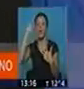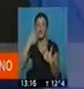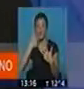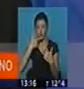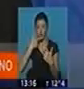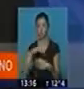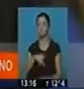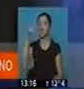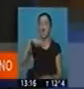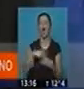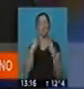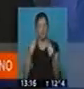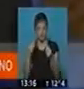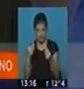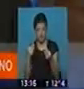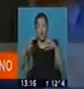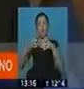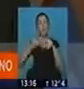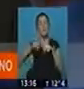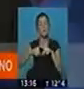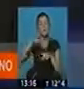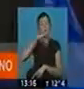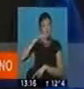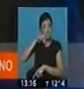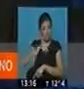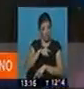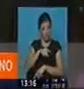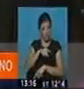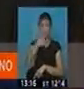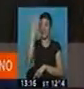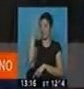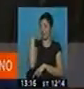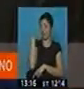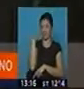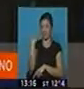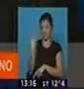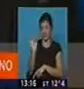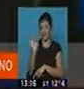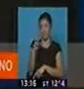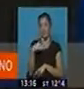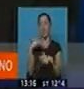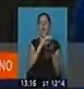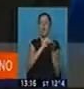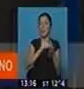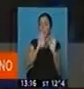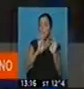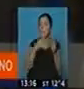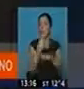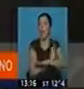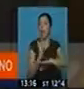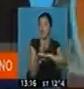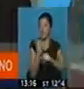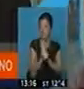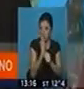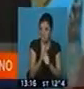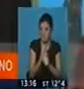ahora ocurre que el Partido Popular, como ocurrió el 20 de diciembre, no tiene mayoría. El 19 de julio se forma el nuevo Parlamento. A